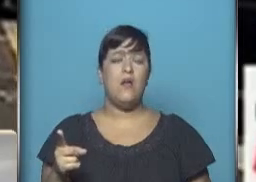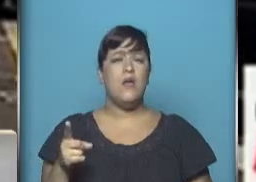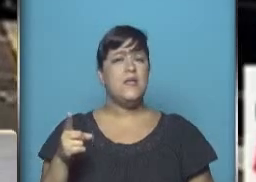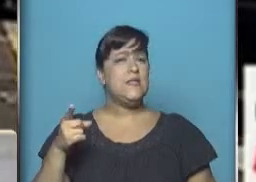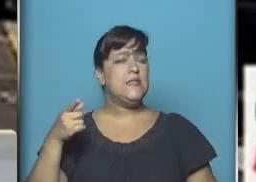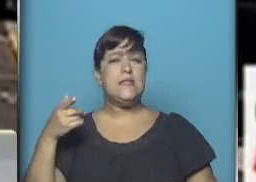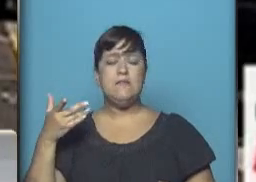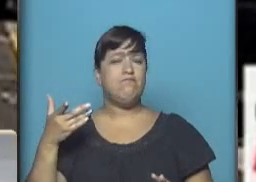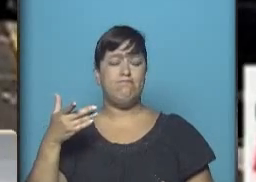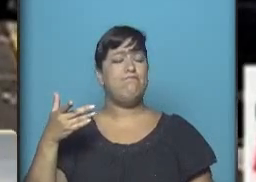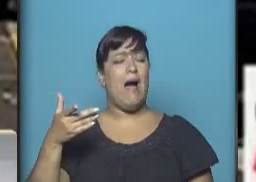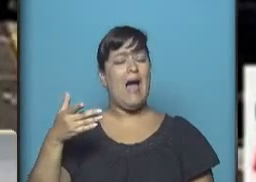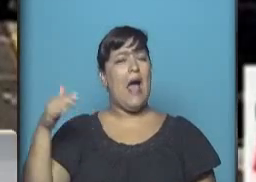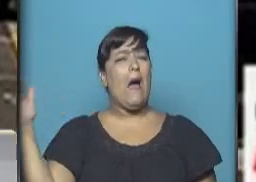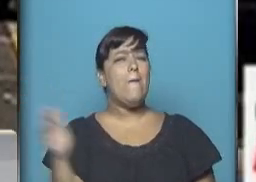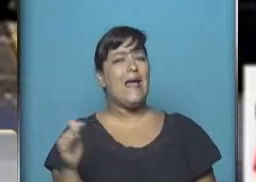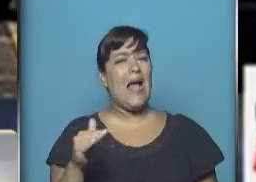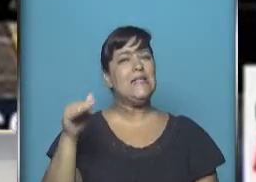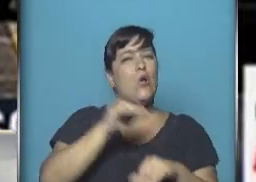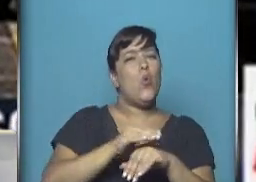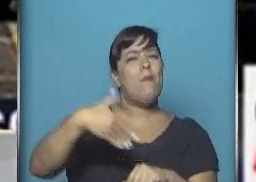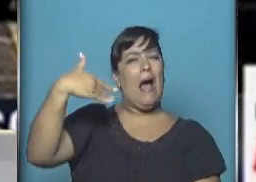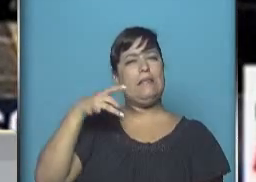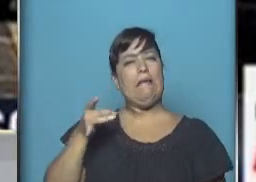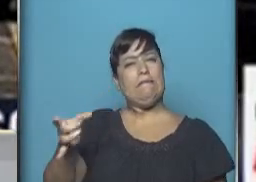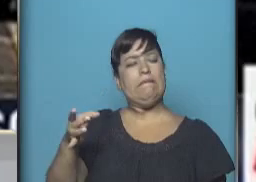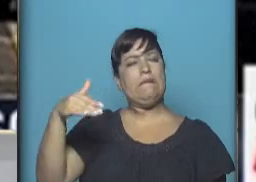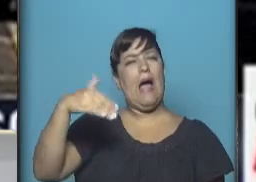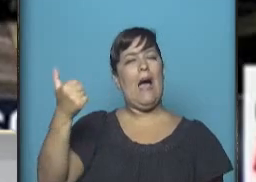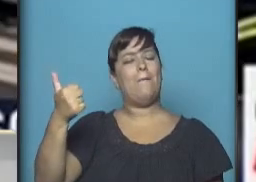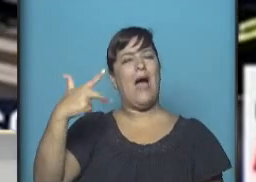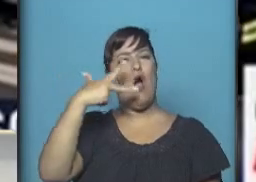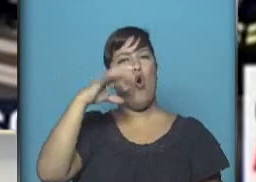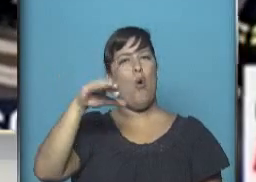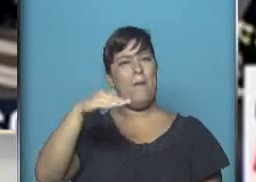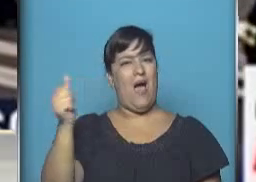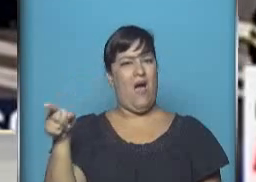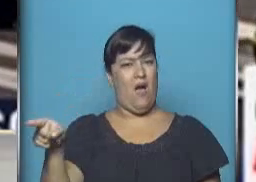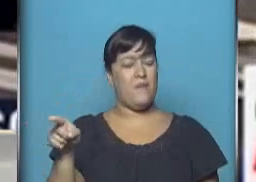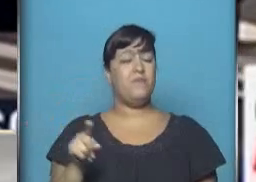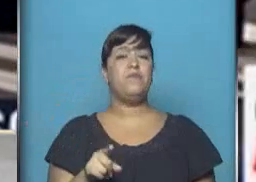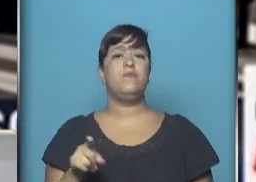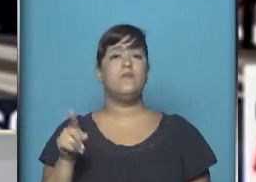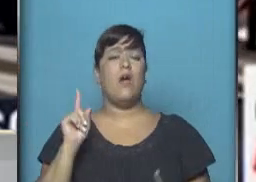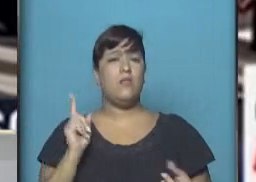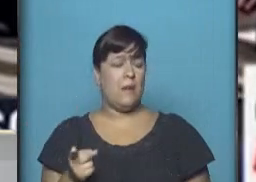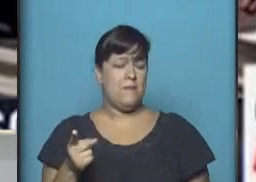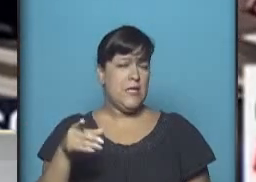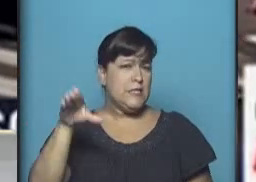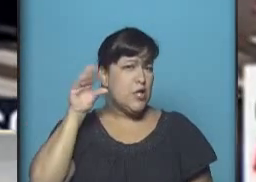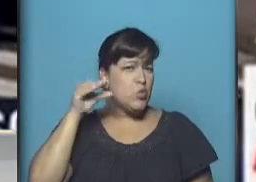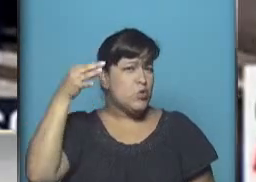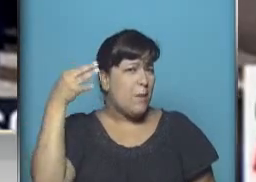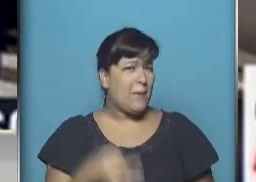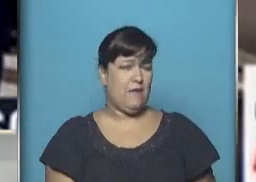al profeta. Lo que está confirmado es este vídeo, que está en ITELE y en el que se oye perfectamente a